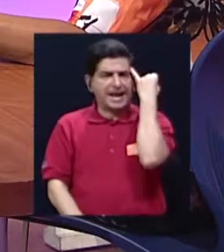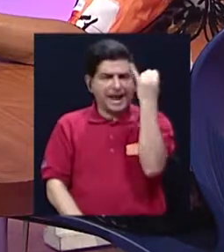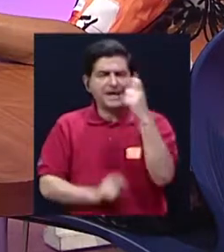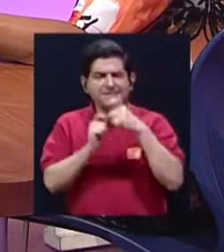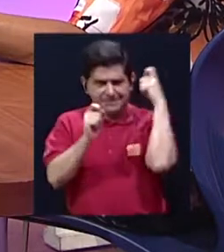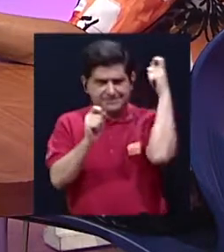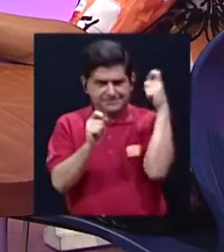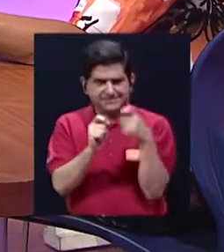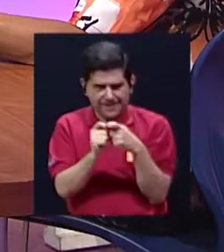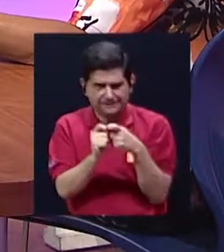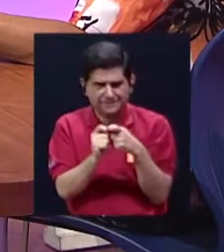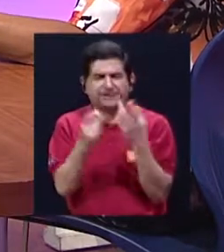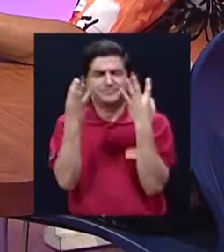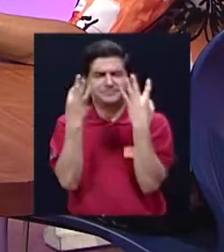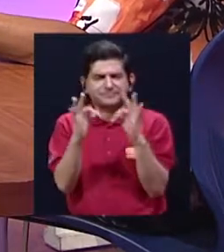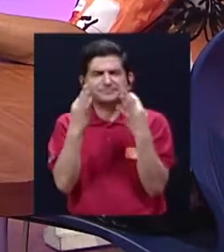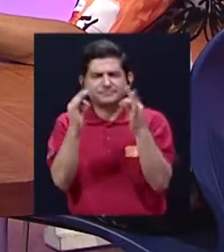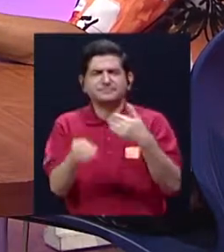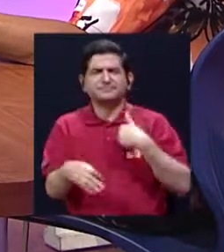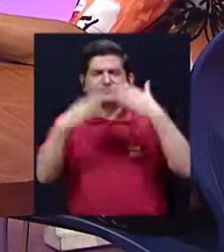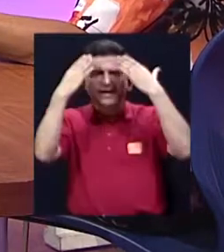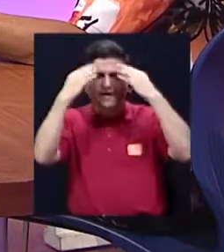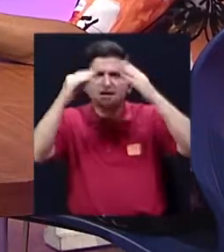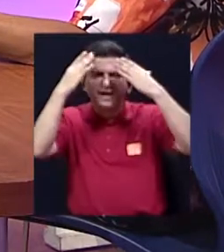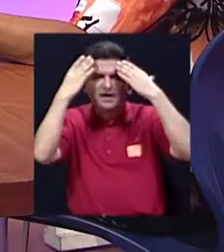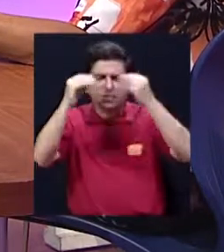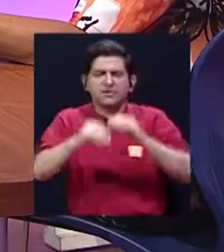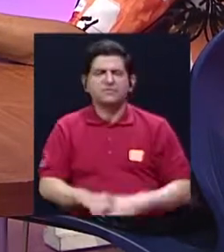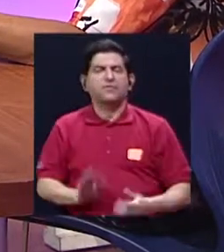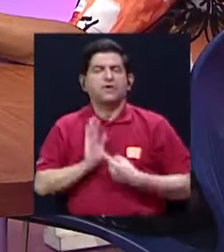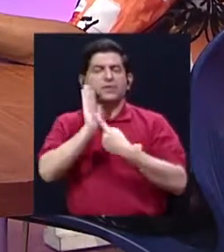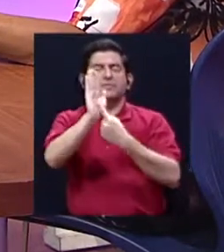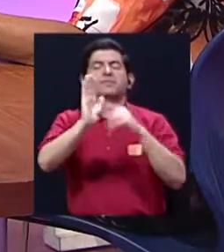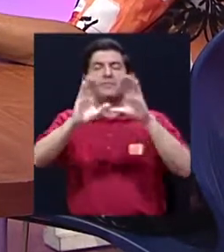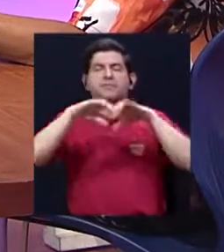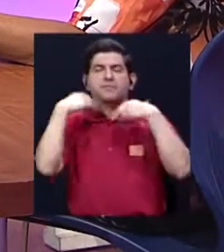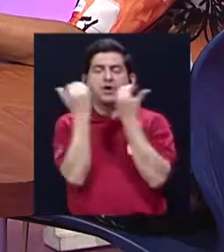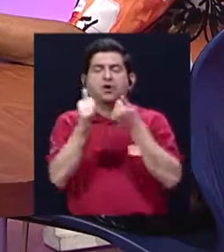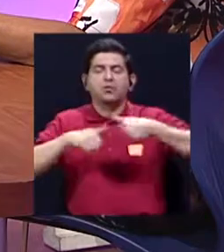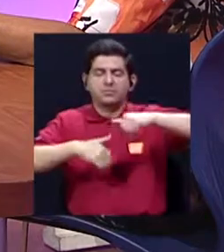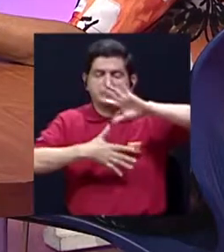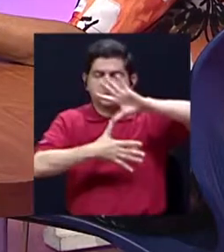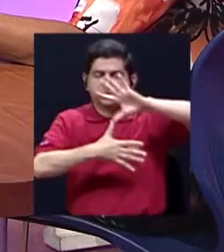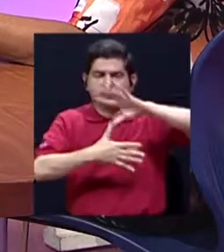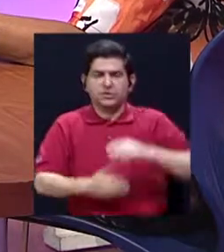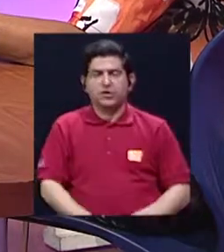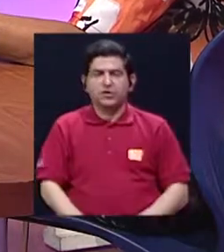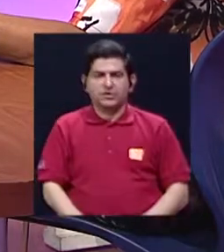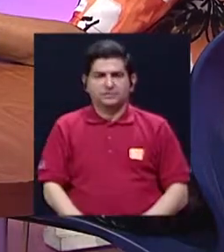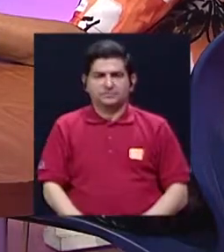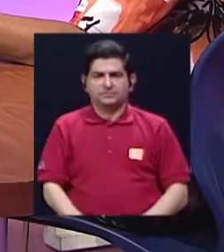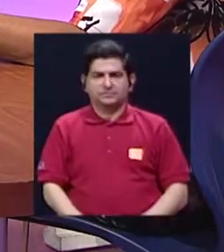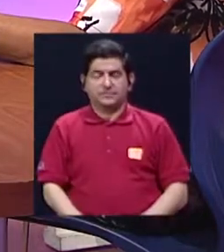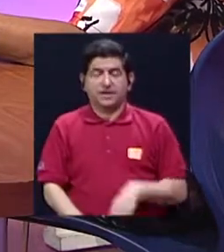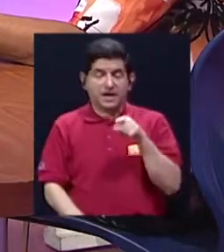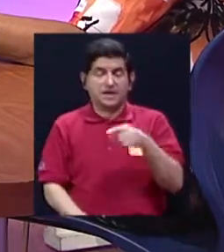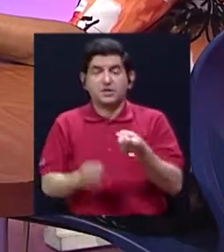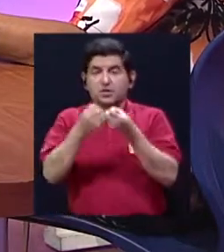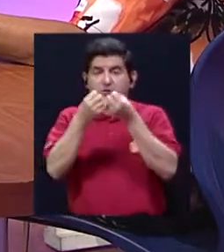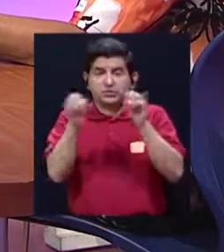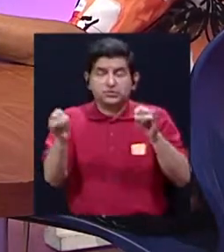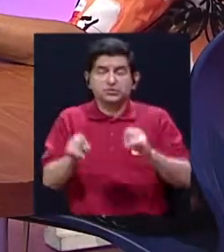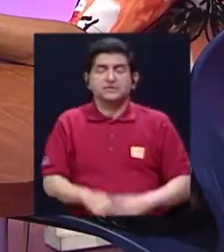precisamente poder tener un informe para llevar a la Comisión Interamericana sin datos